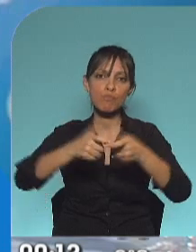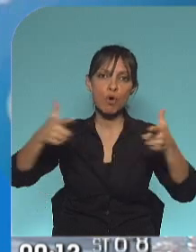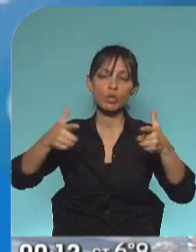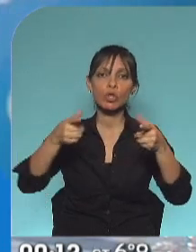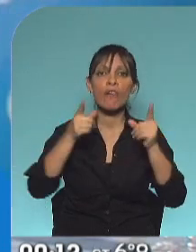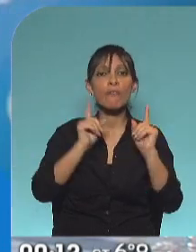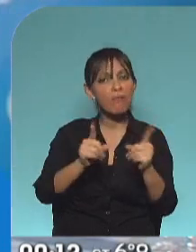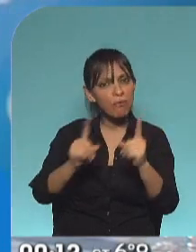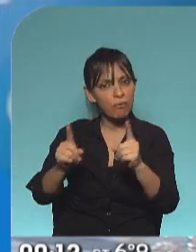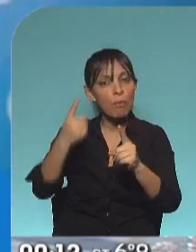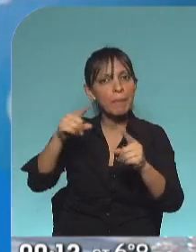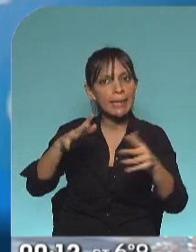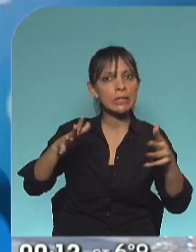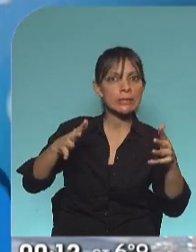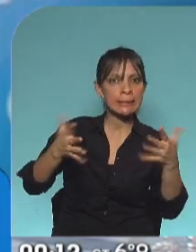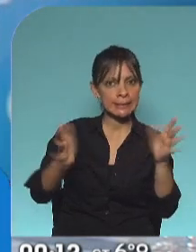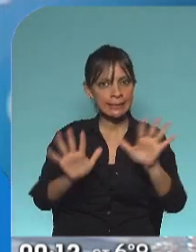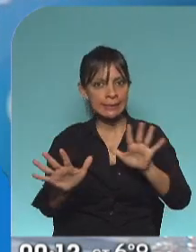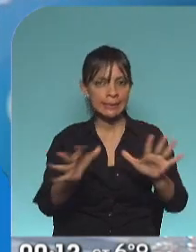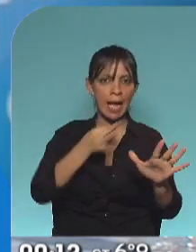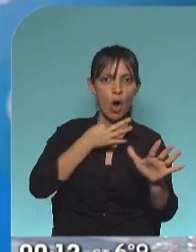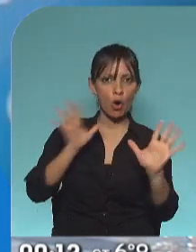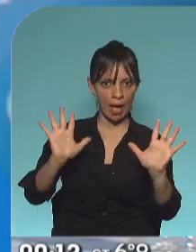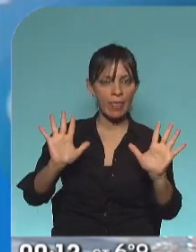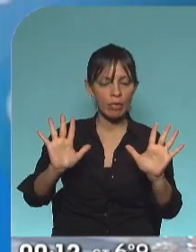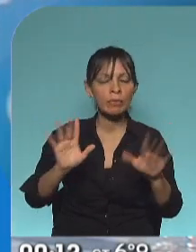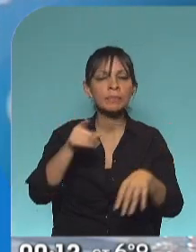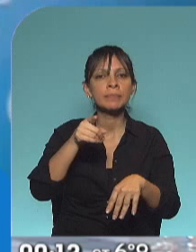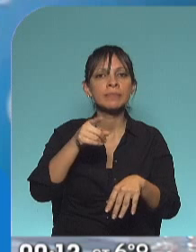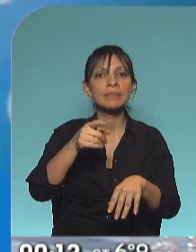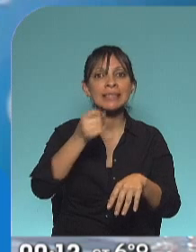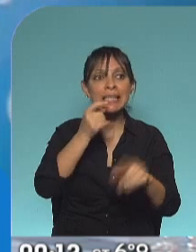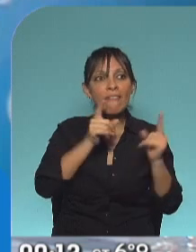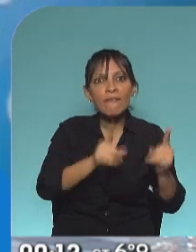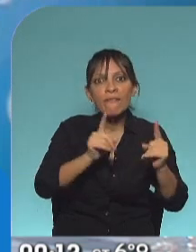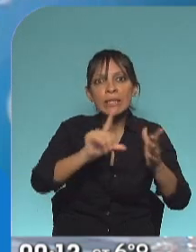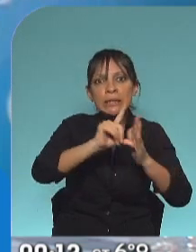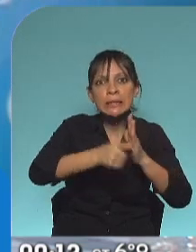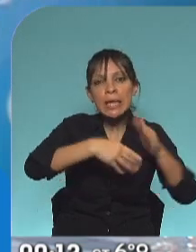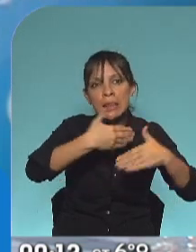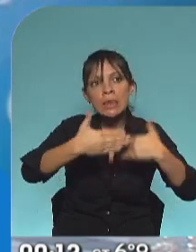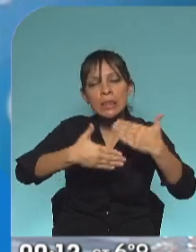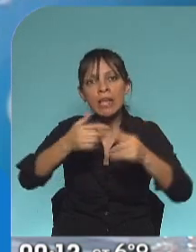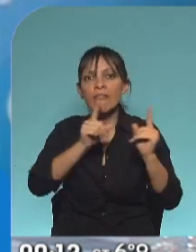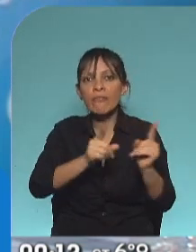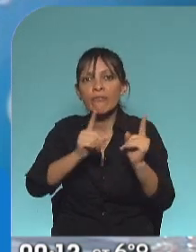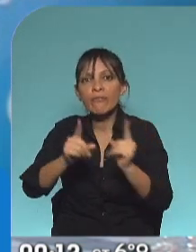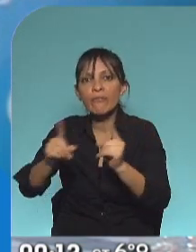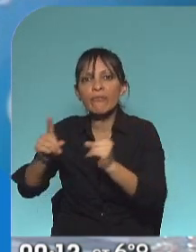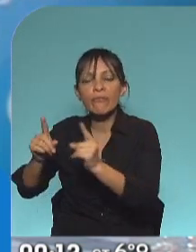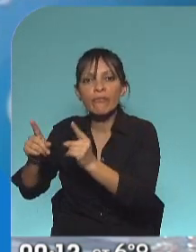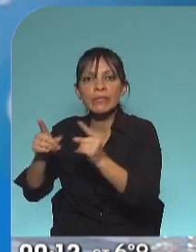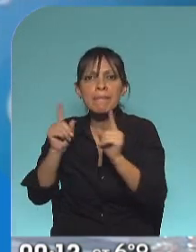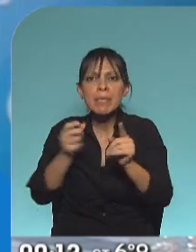estabilidad, pero tiene un porcentaje de ocupación alto que, al sostenerse tanto en el tiempo, genera realmente